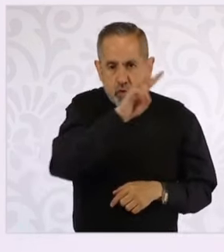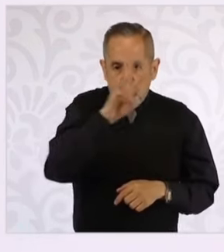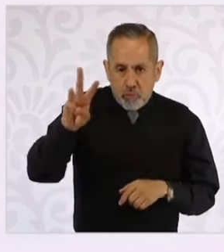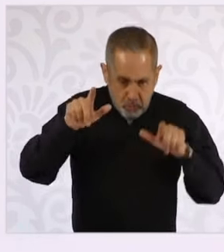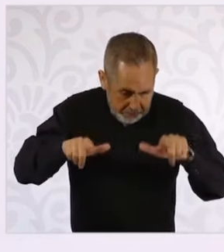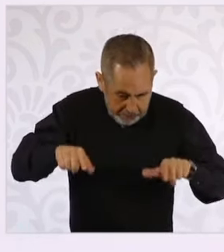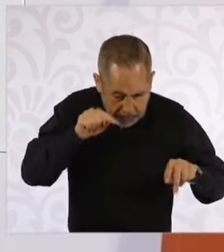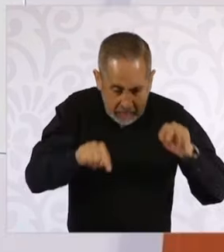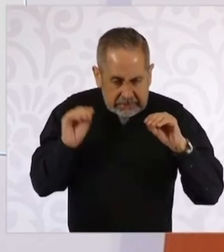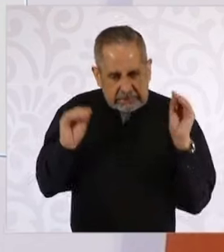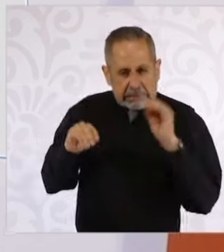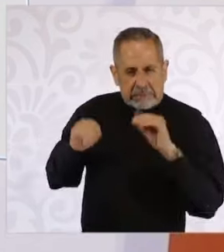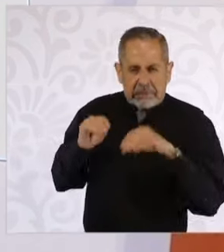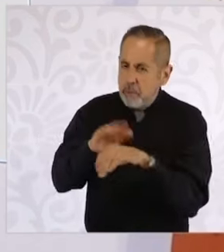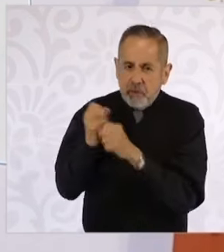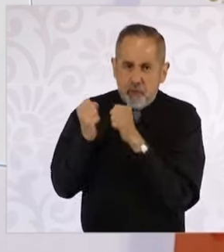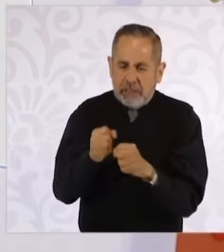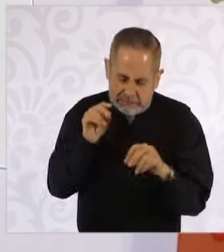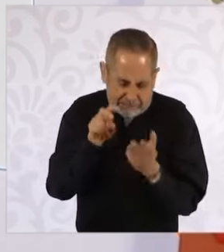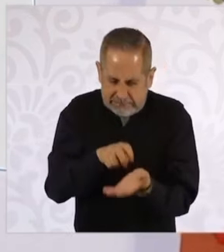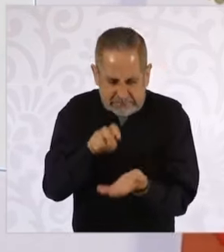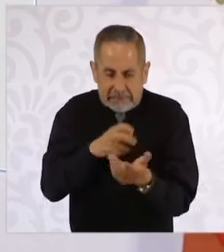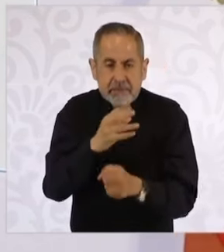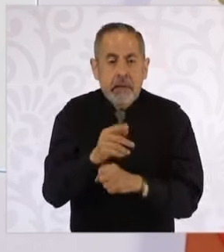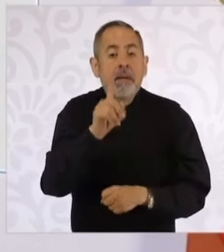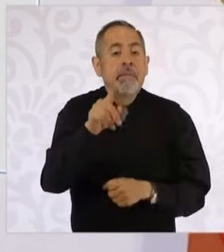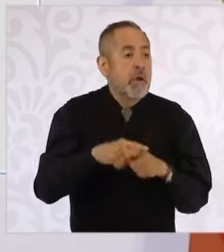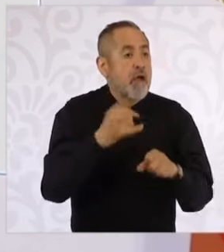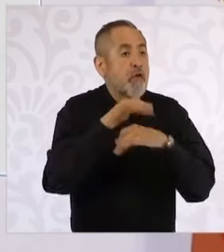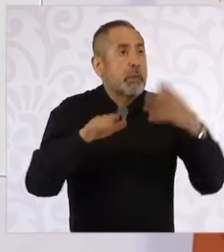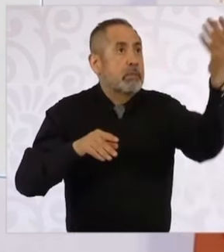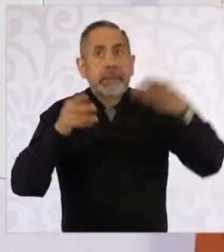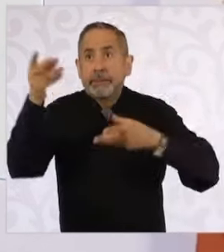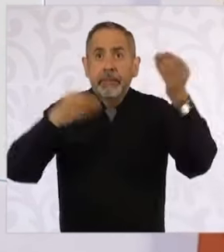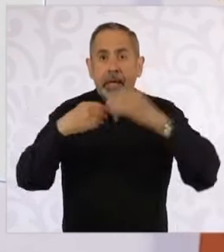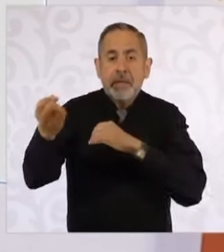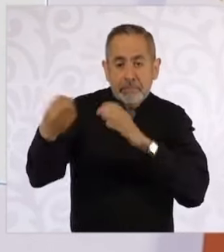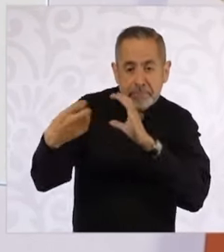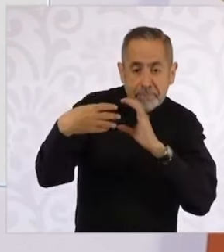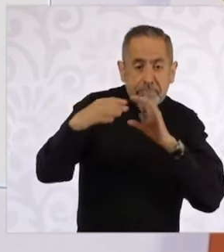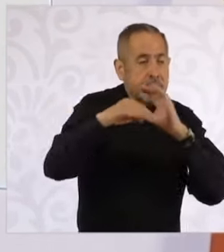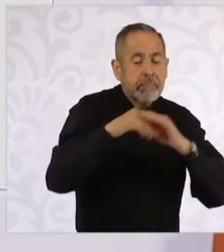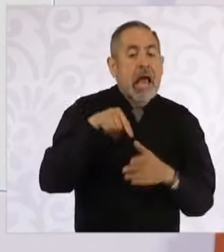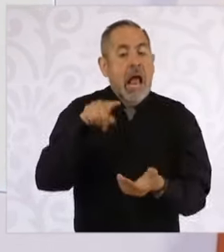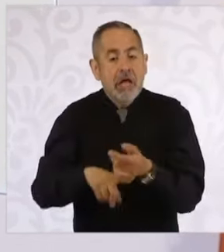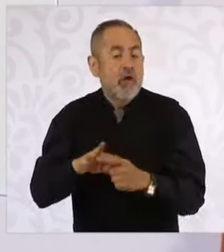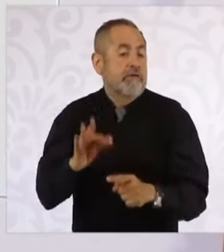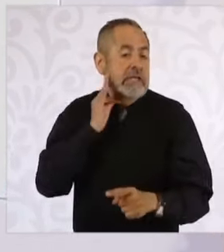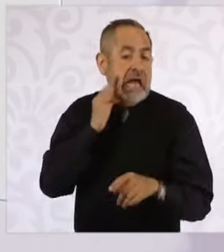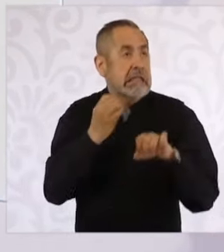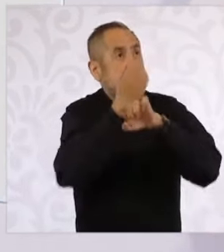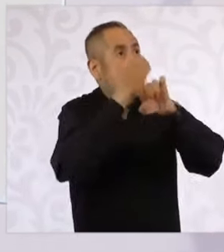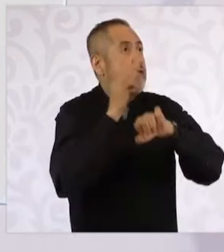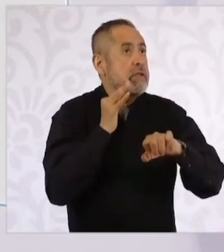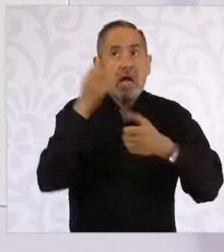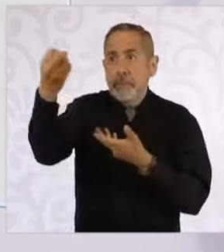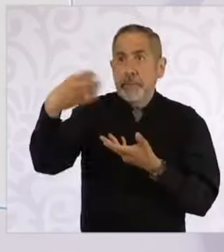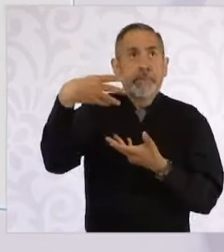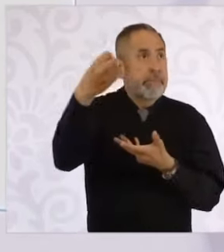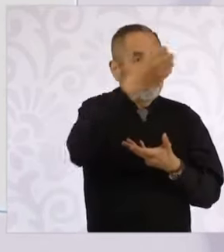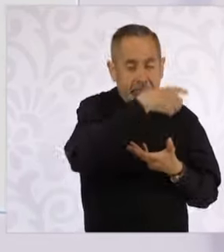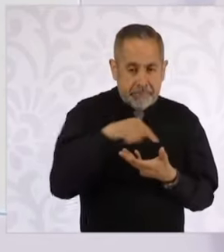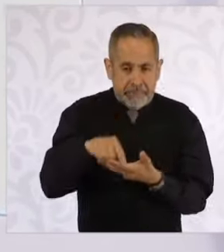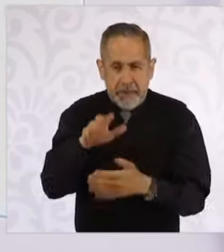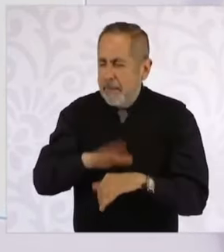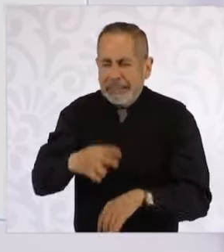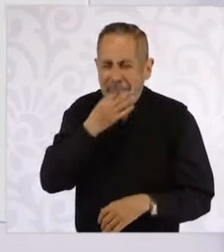fortaleciendo el objetivo primero es que llegue la información de las fiscalías estatales que es de donde viene la información de